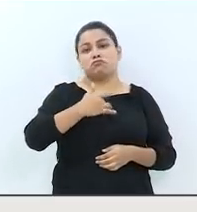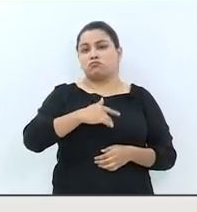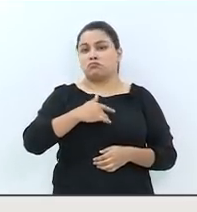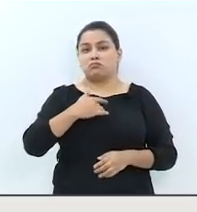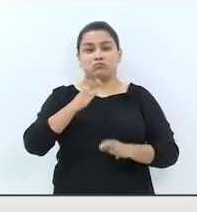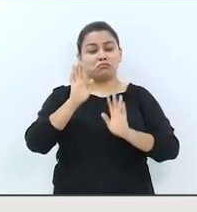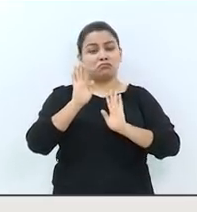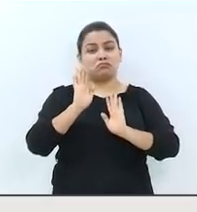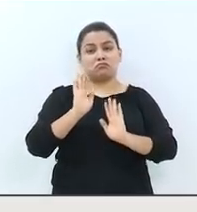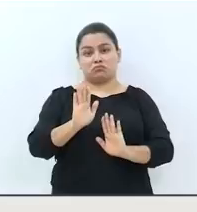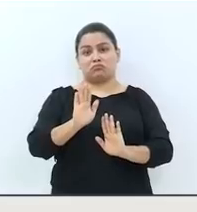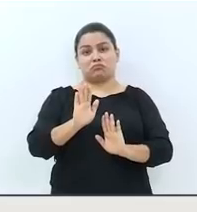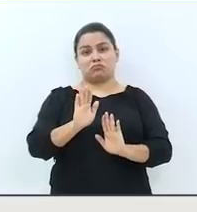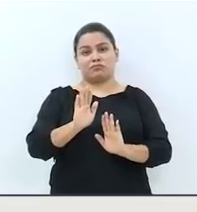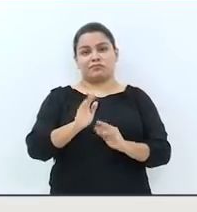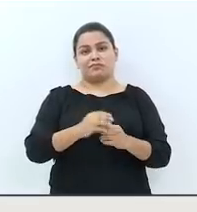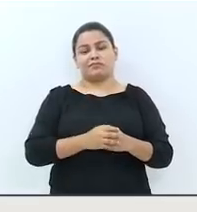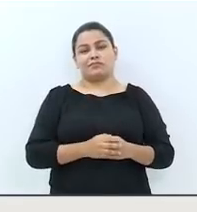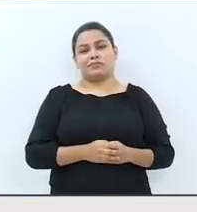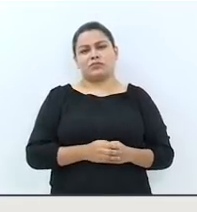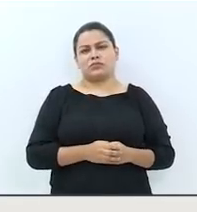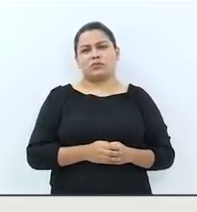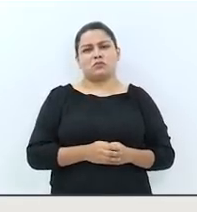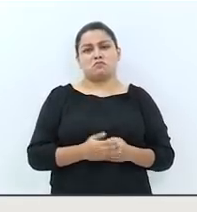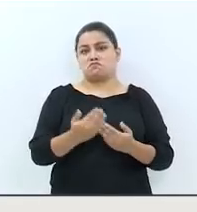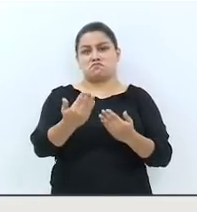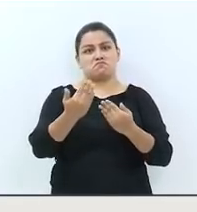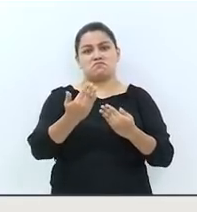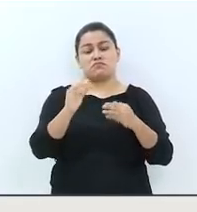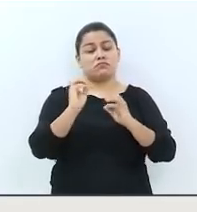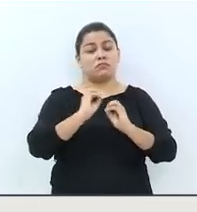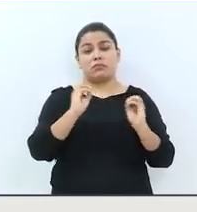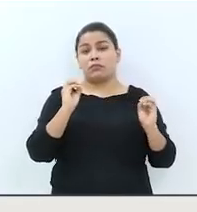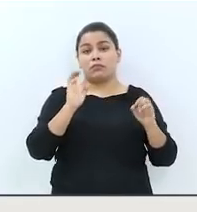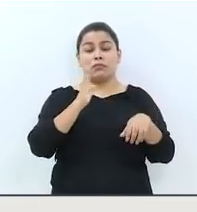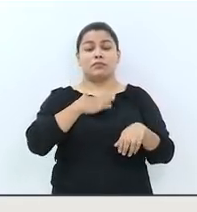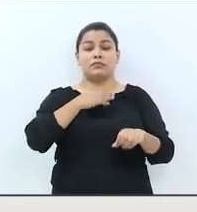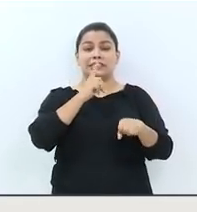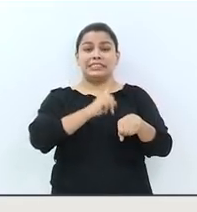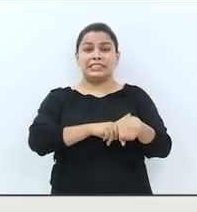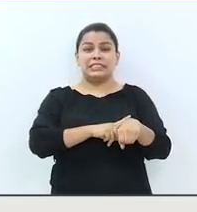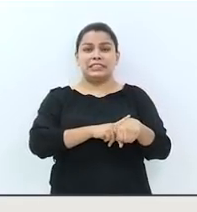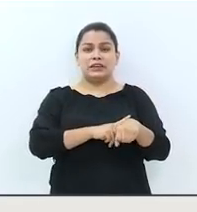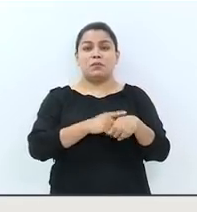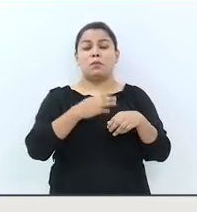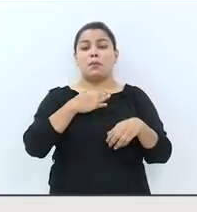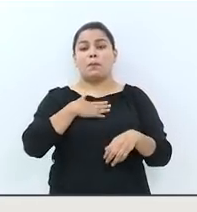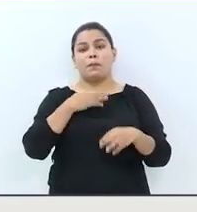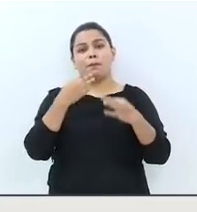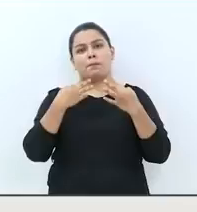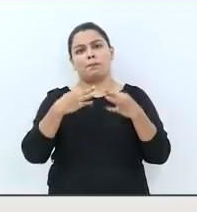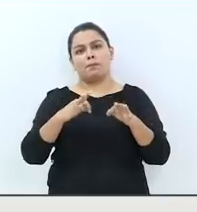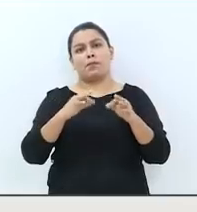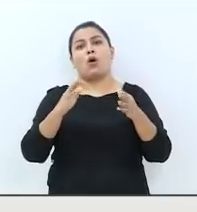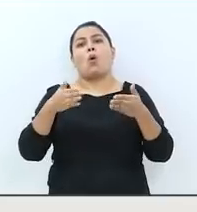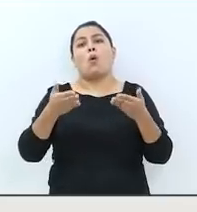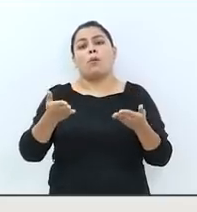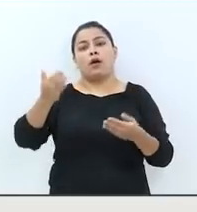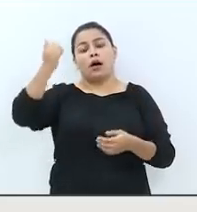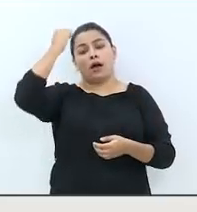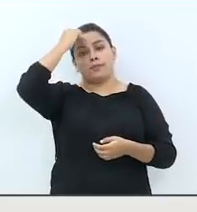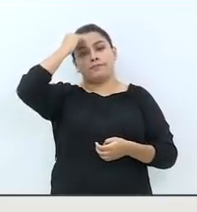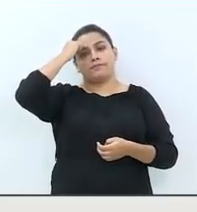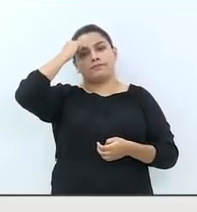clima positivo y que me estaban respetando mi momento y mi ritmo de aprendizaje. Por eso es que sonreí.